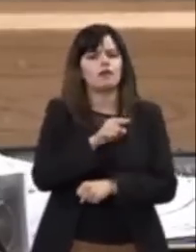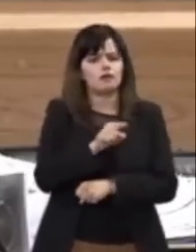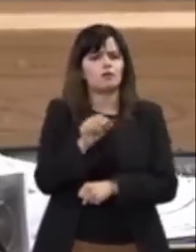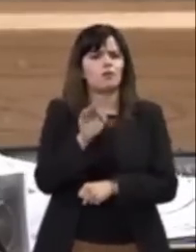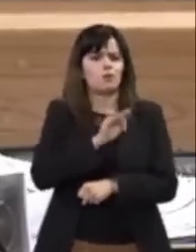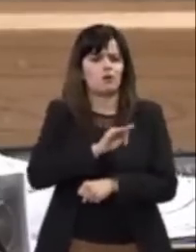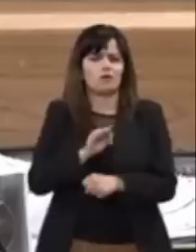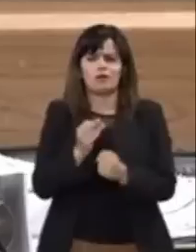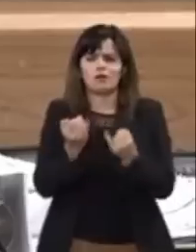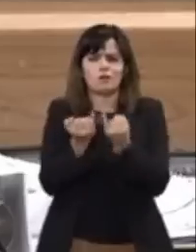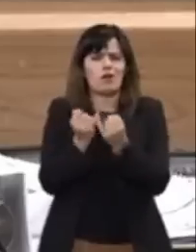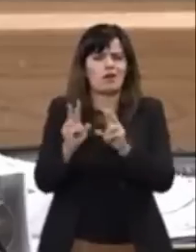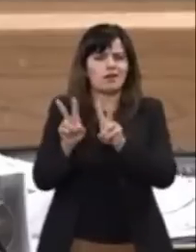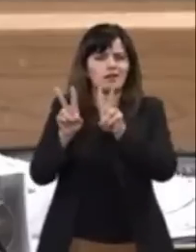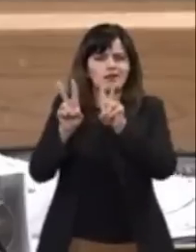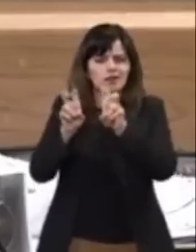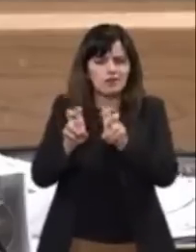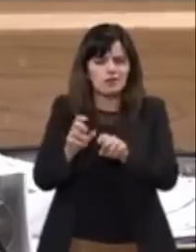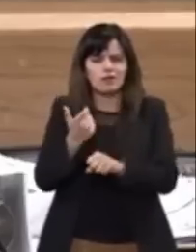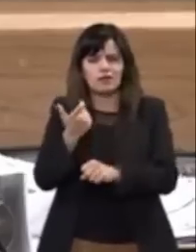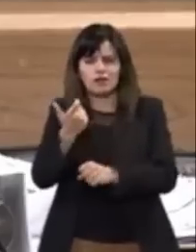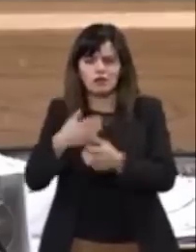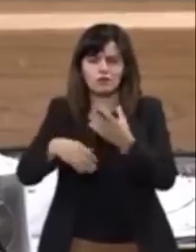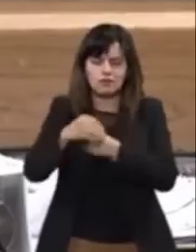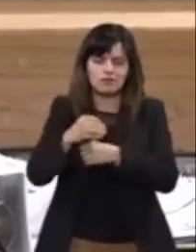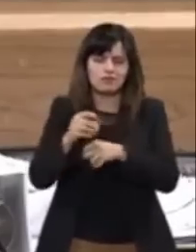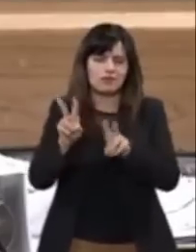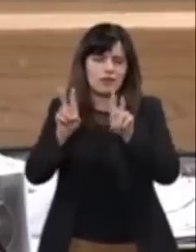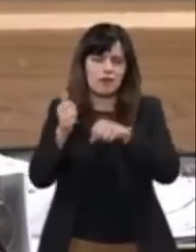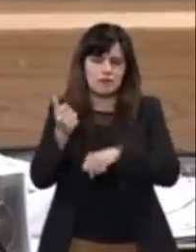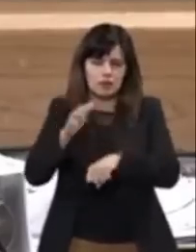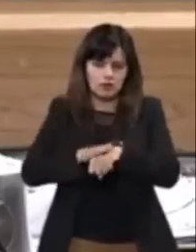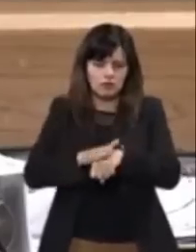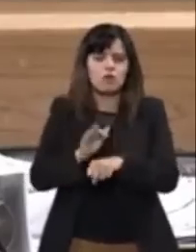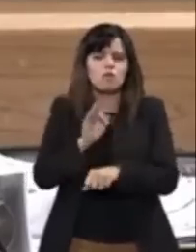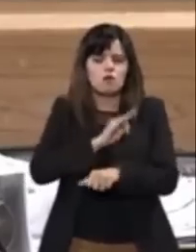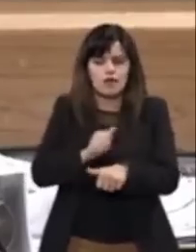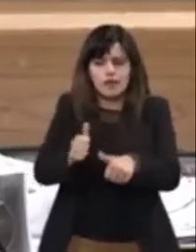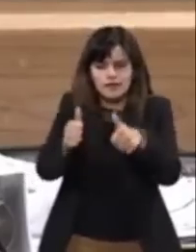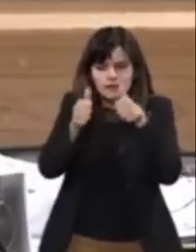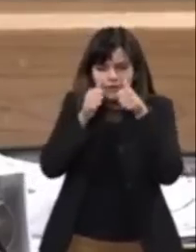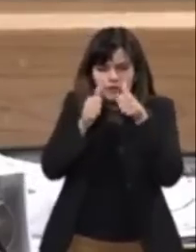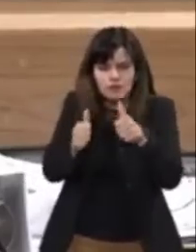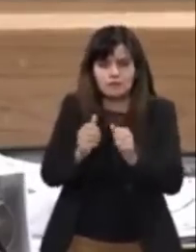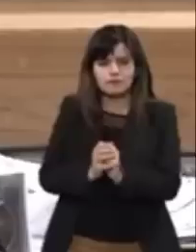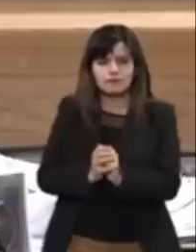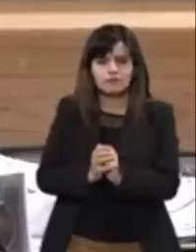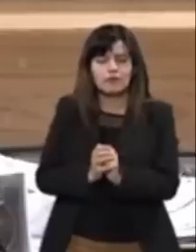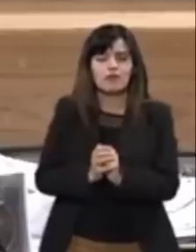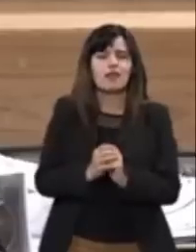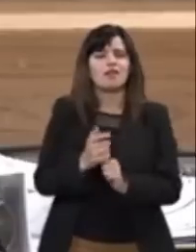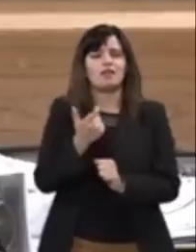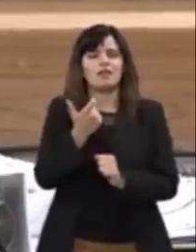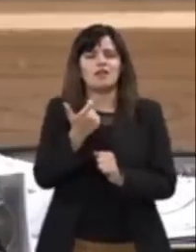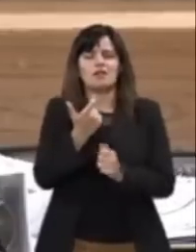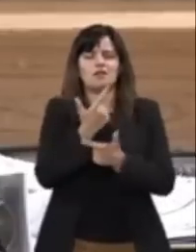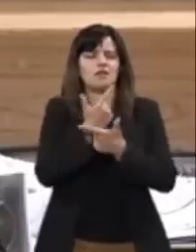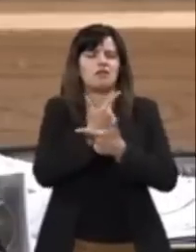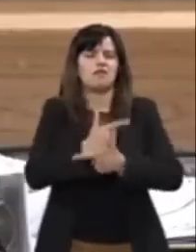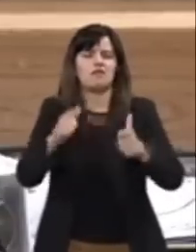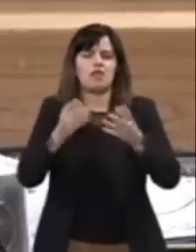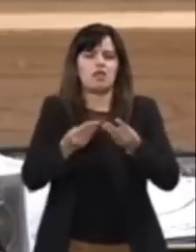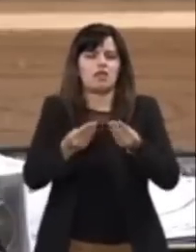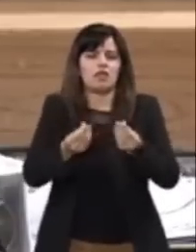atender estas situaciones administrativas. Queremos que se prevenga el derroche, que se